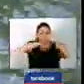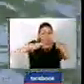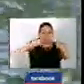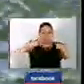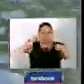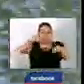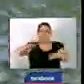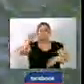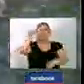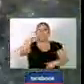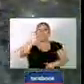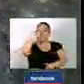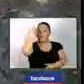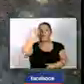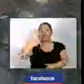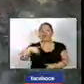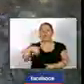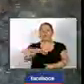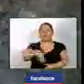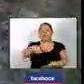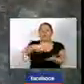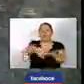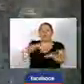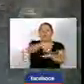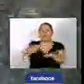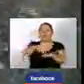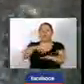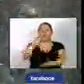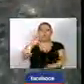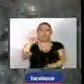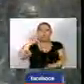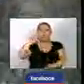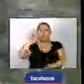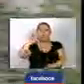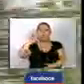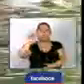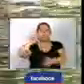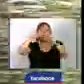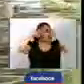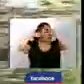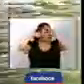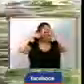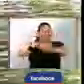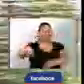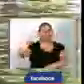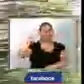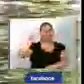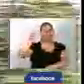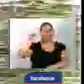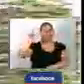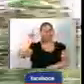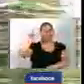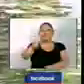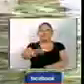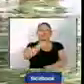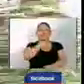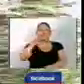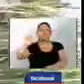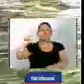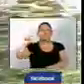orgullosamente pertenece al municipio de Concepción Batres con imágenes de Alberto Portillo Estefani Cruz